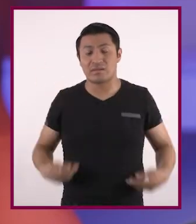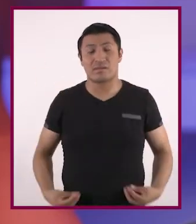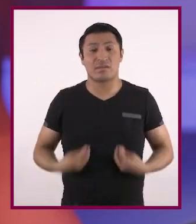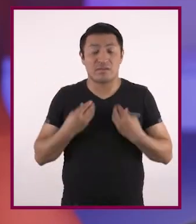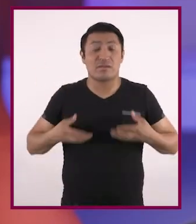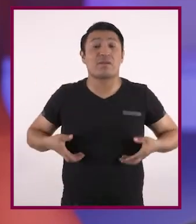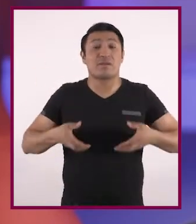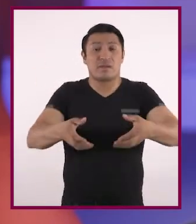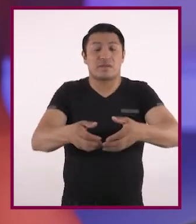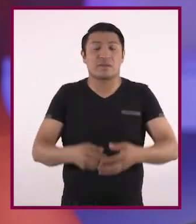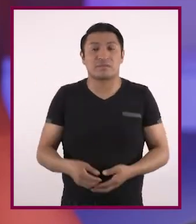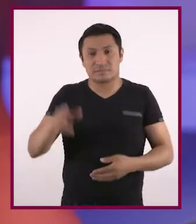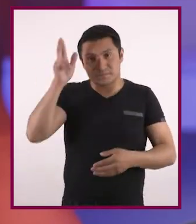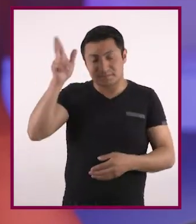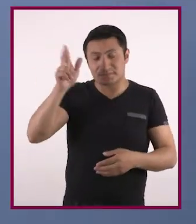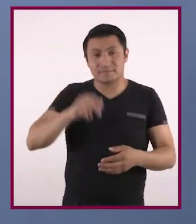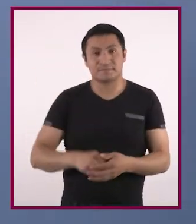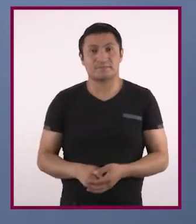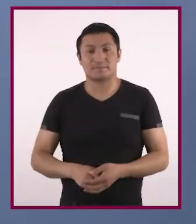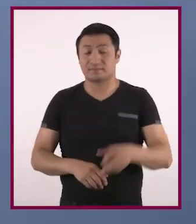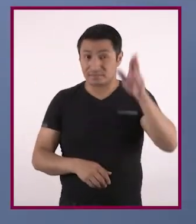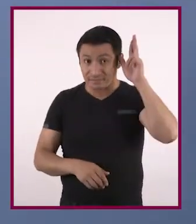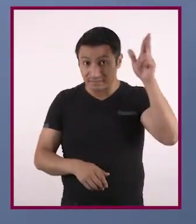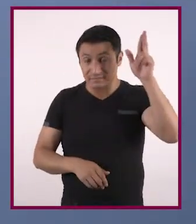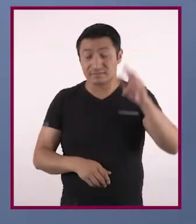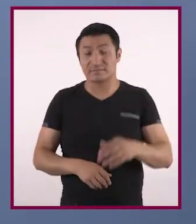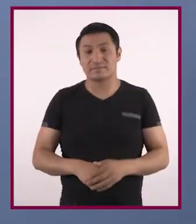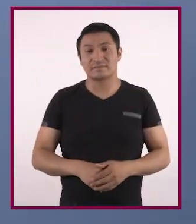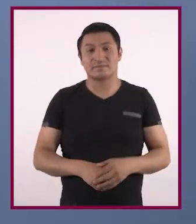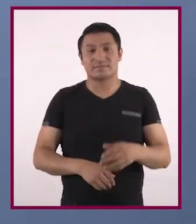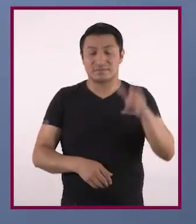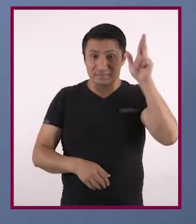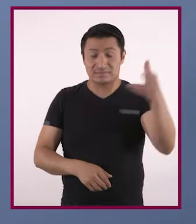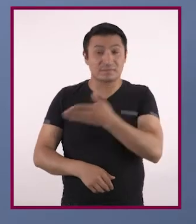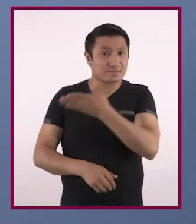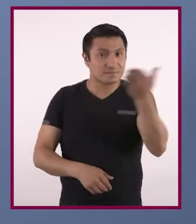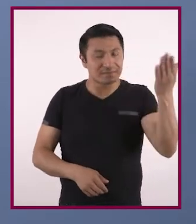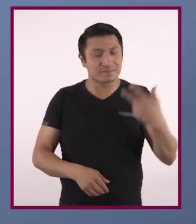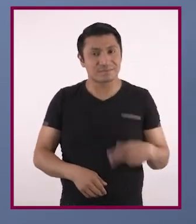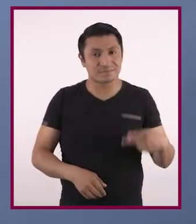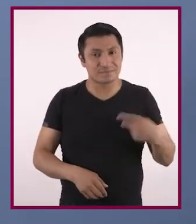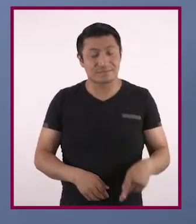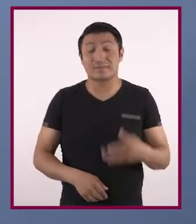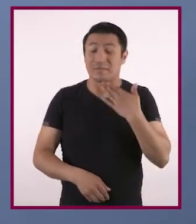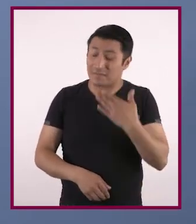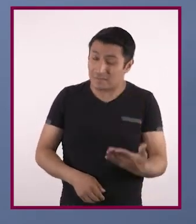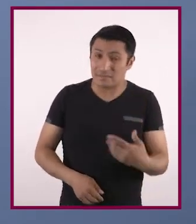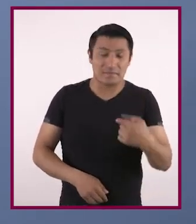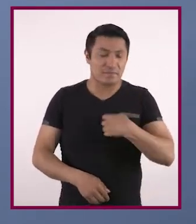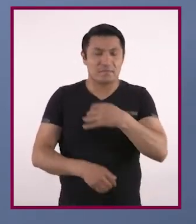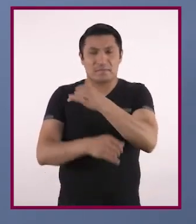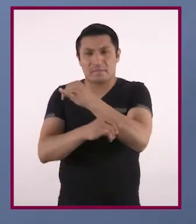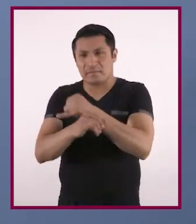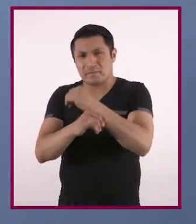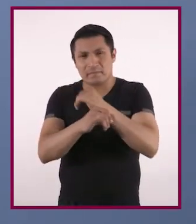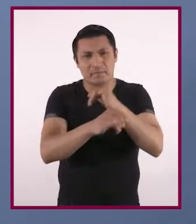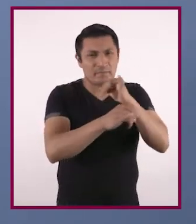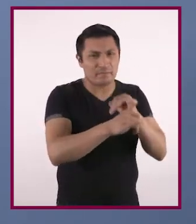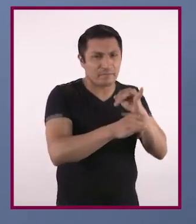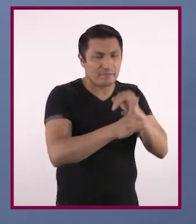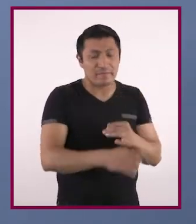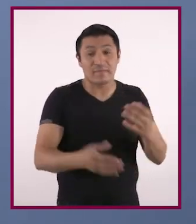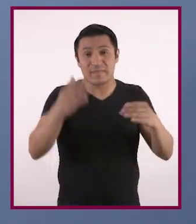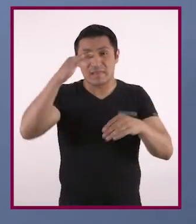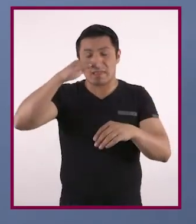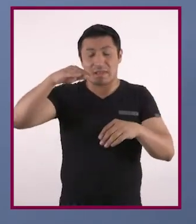viven en situación de calle. Hola Donovan. Hola Shadani. Hola a todas y todos. Pues bien, estuve haciendo una investigación para